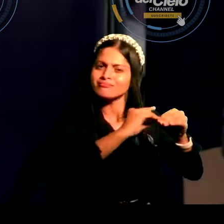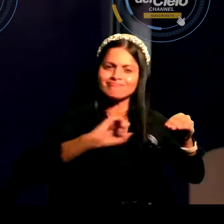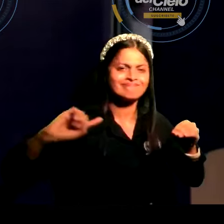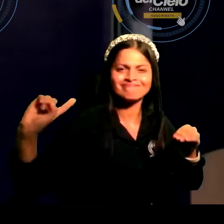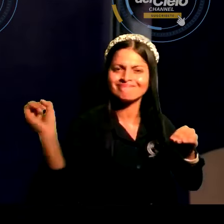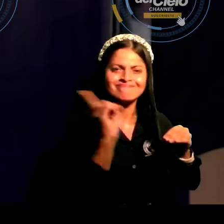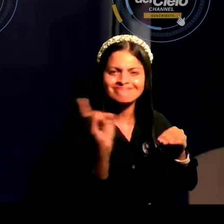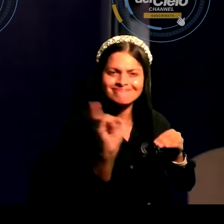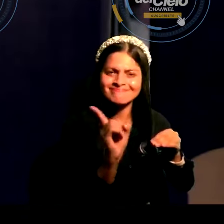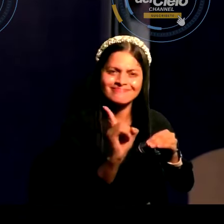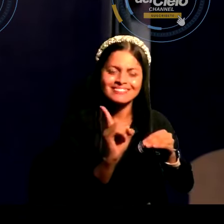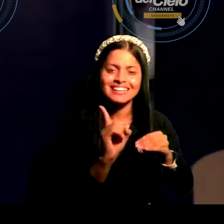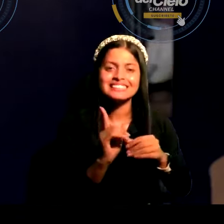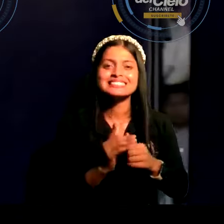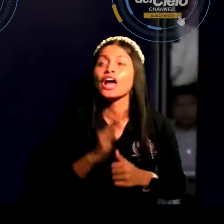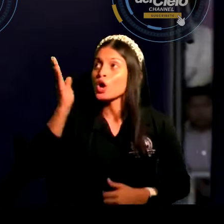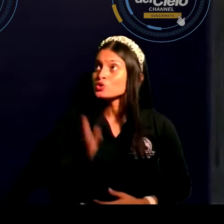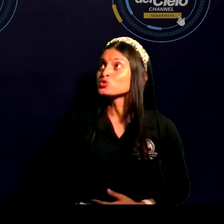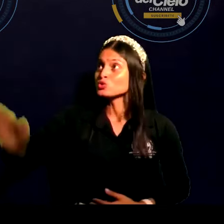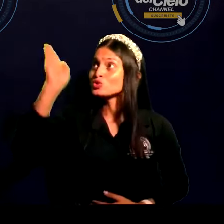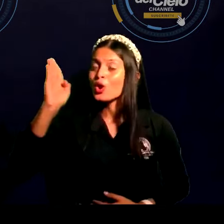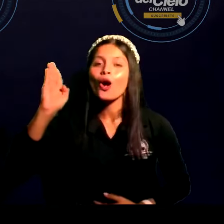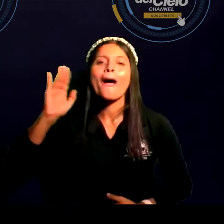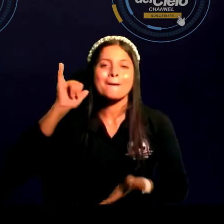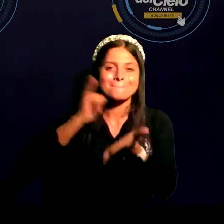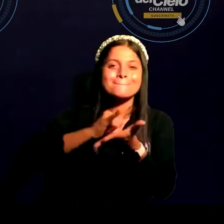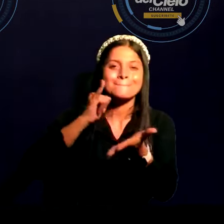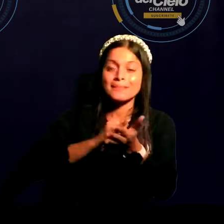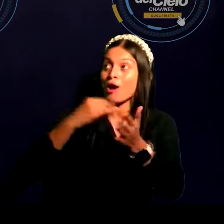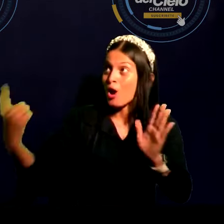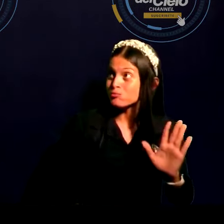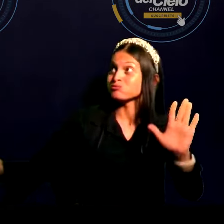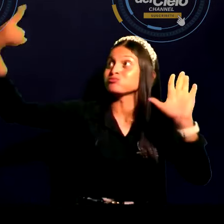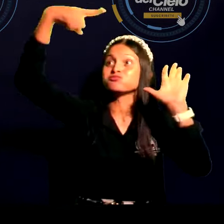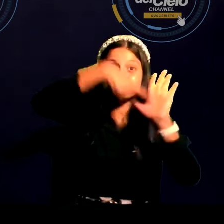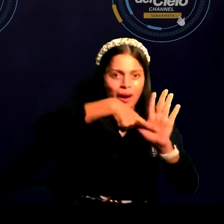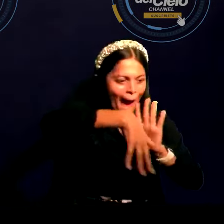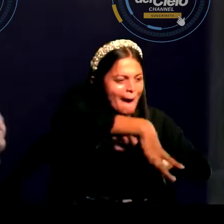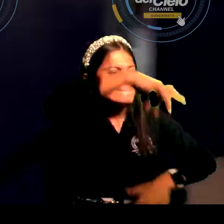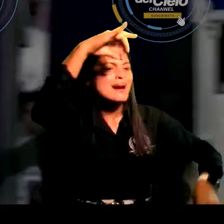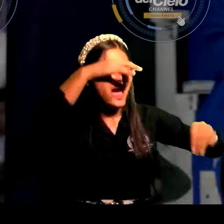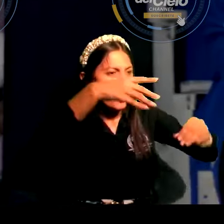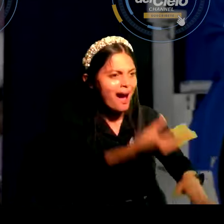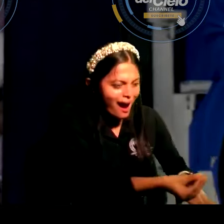No, Dios mismo vendrá y os salvará.